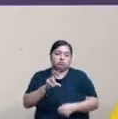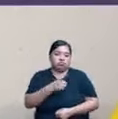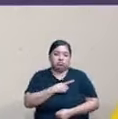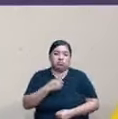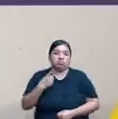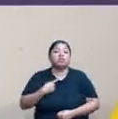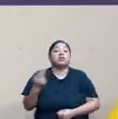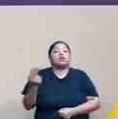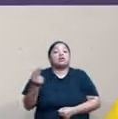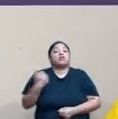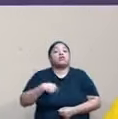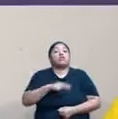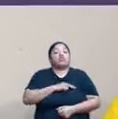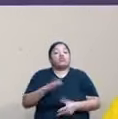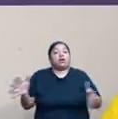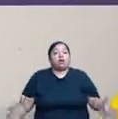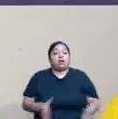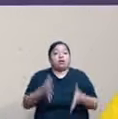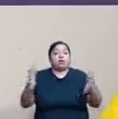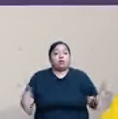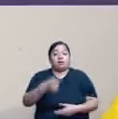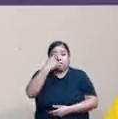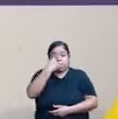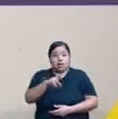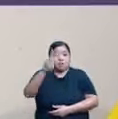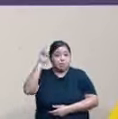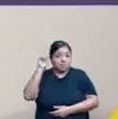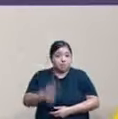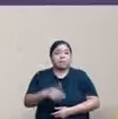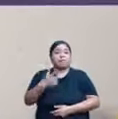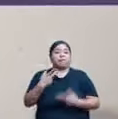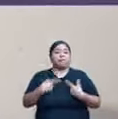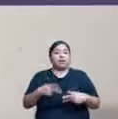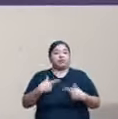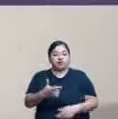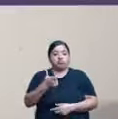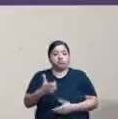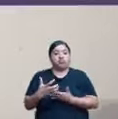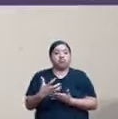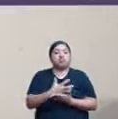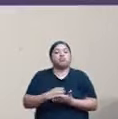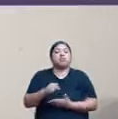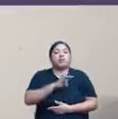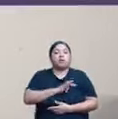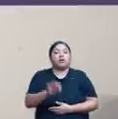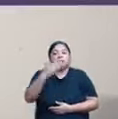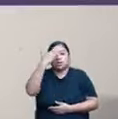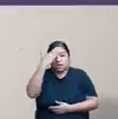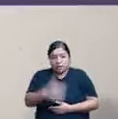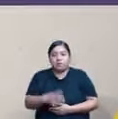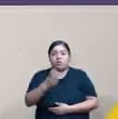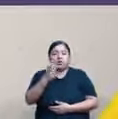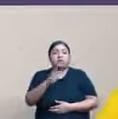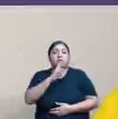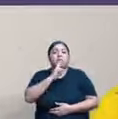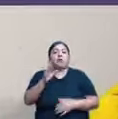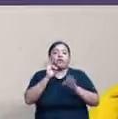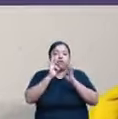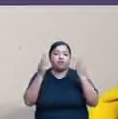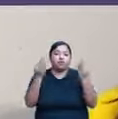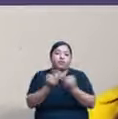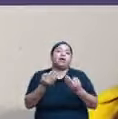que promuevan una economía que en verdad genere ingresos para nuestra gente, porque sabemos que es la mejor manera de que mejoren su calidad